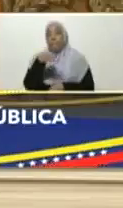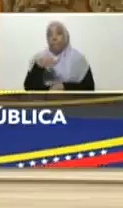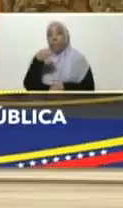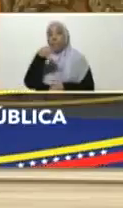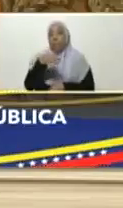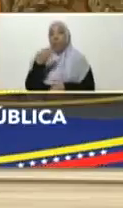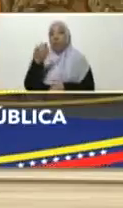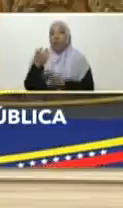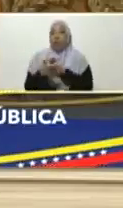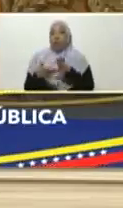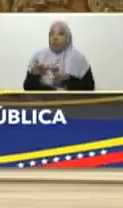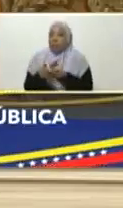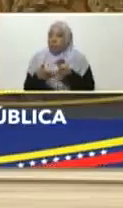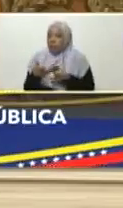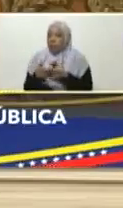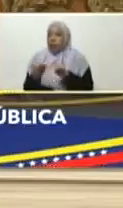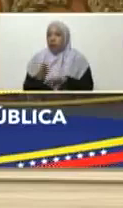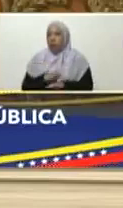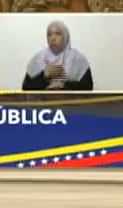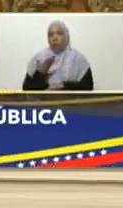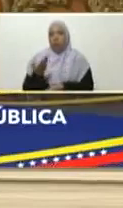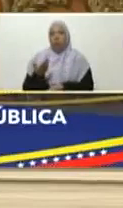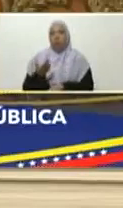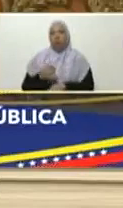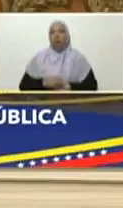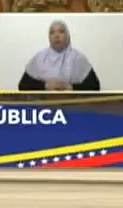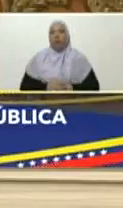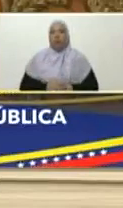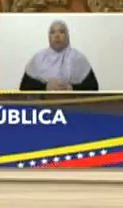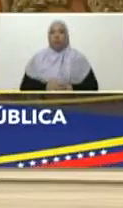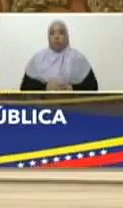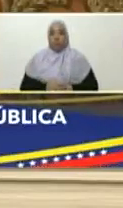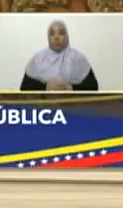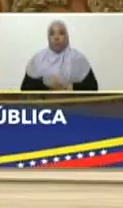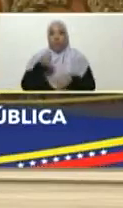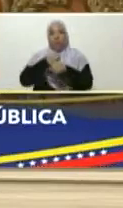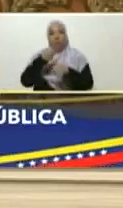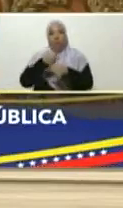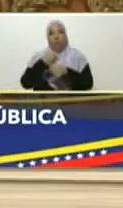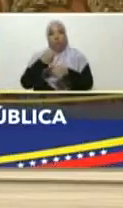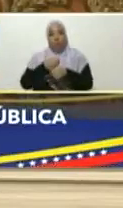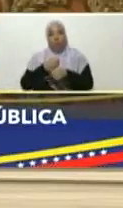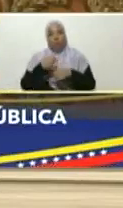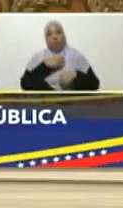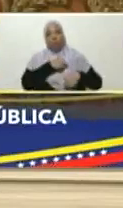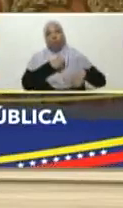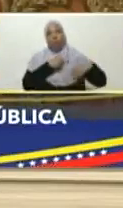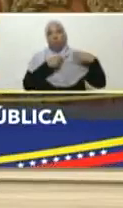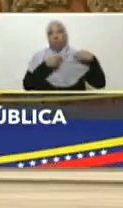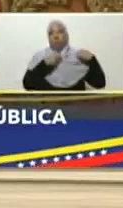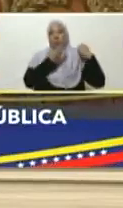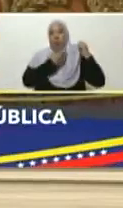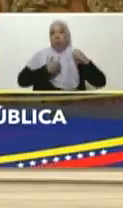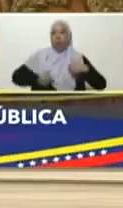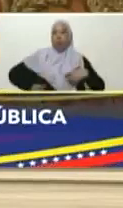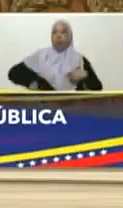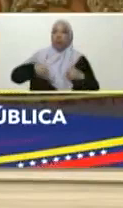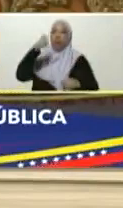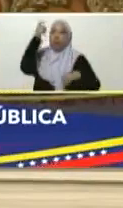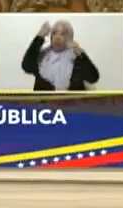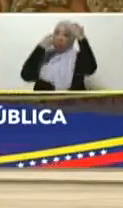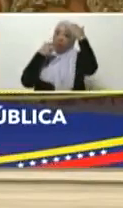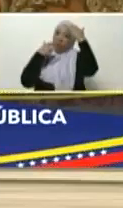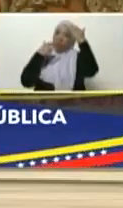no podía llegar. Pero tuve la oportunidad para trabajar con el presidente Chávez, con